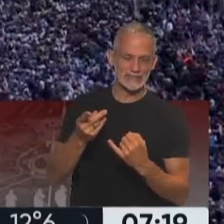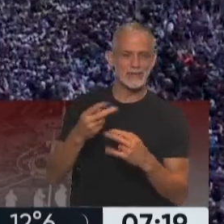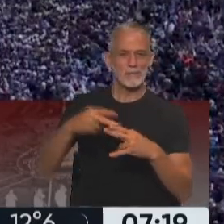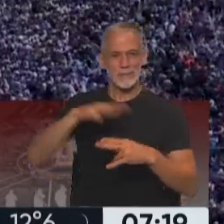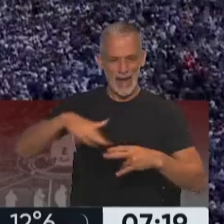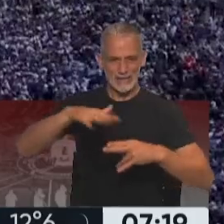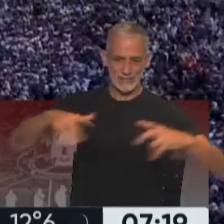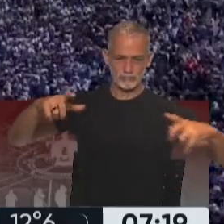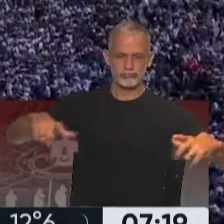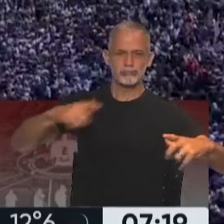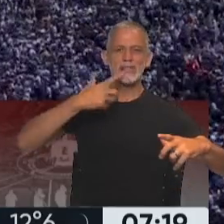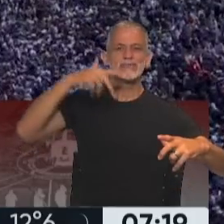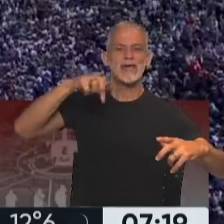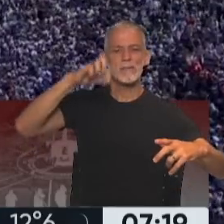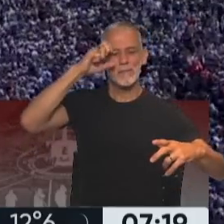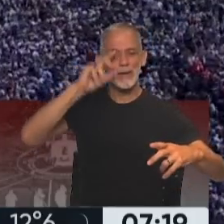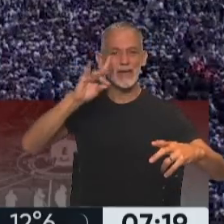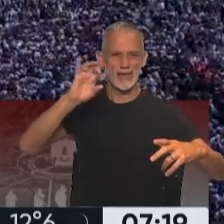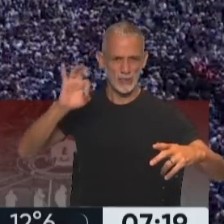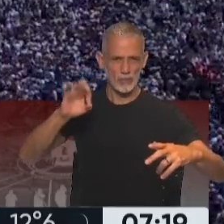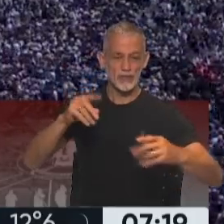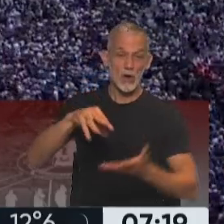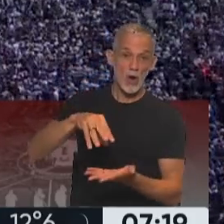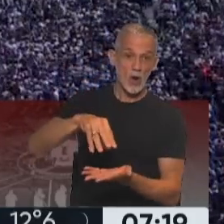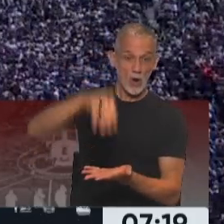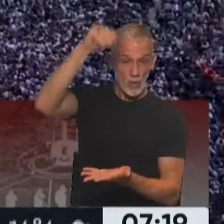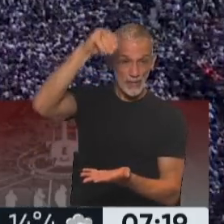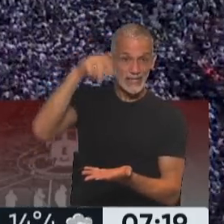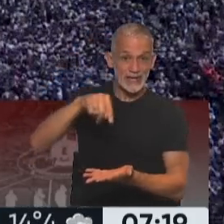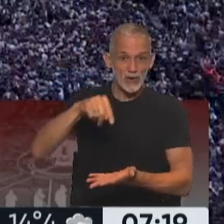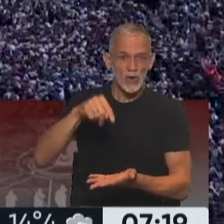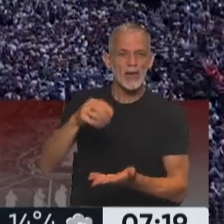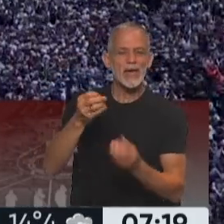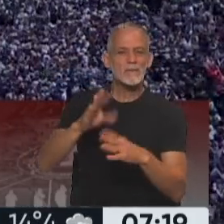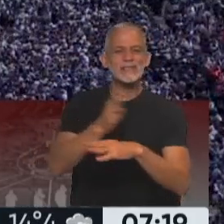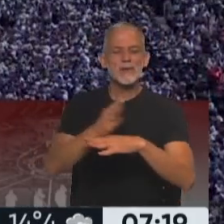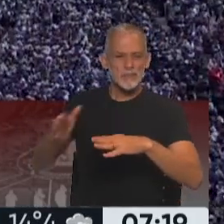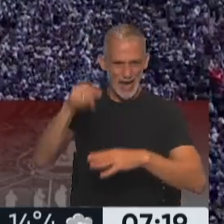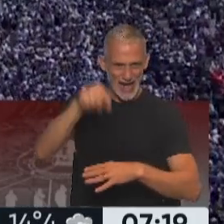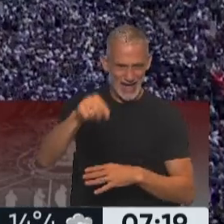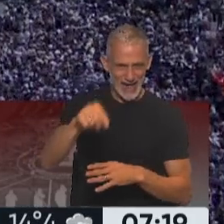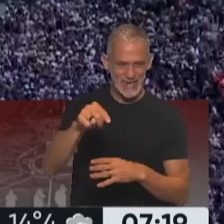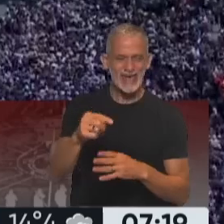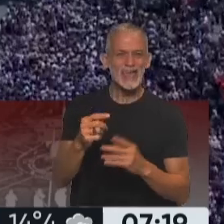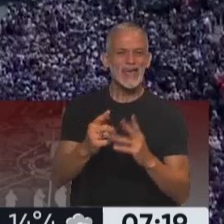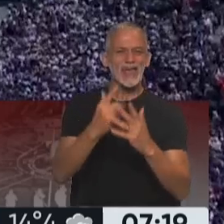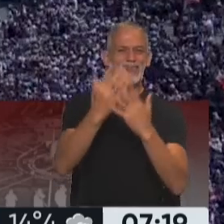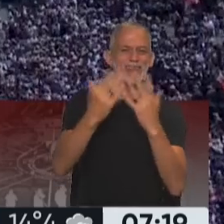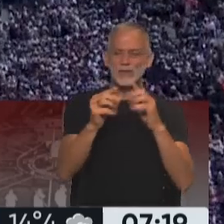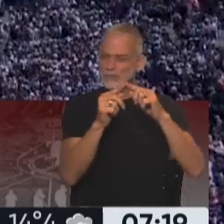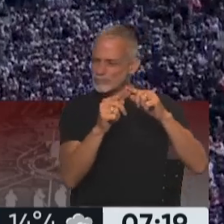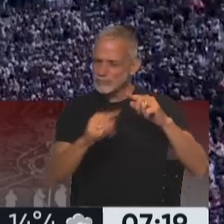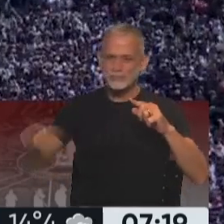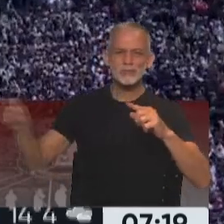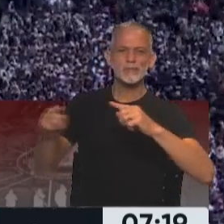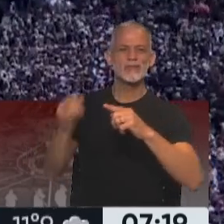Pedro, y es el famoso obelisco. Después desde ahí empieza Vía de la Conciliazione, que se junta con el río Tíber,